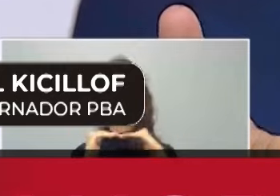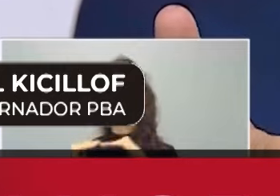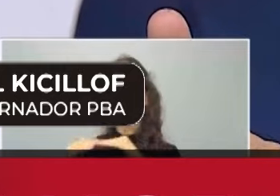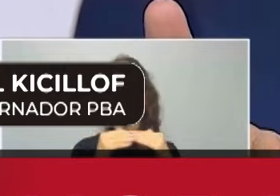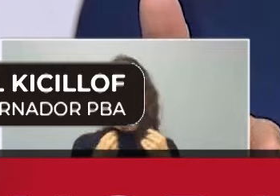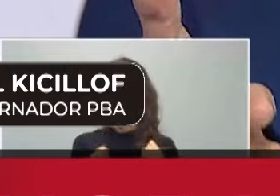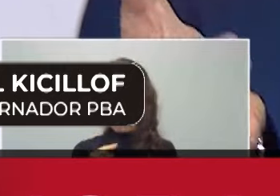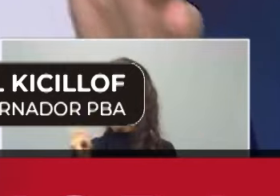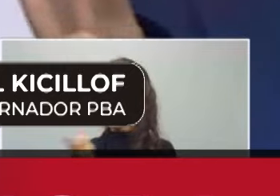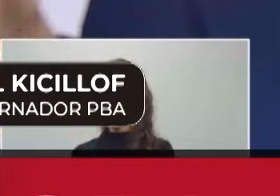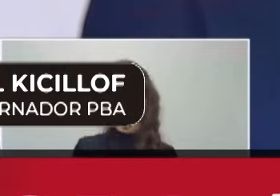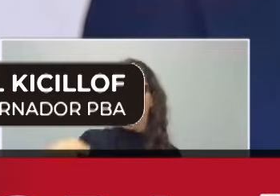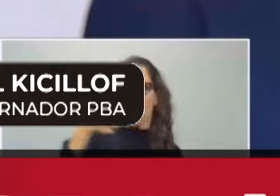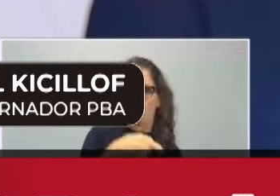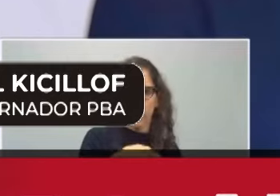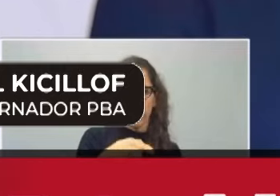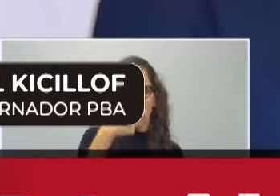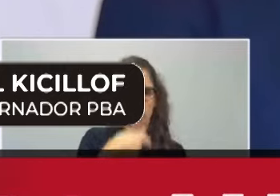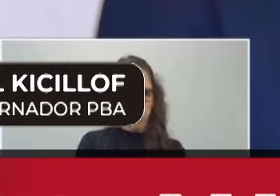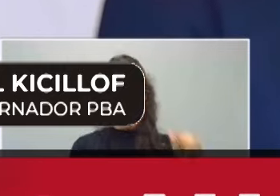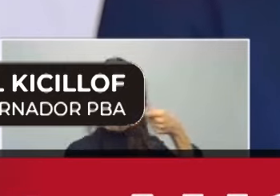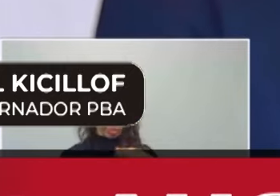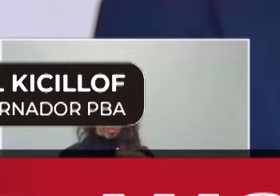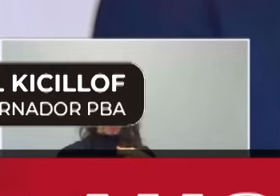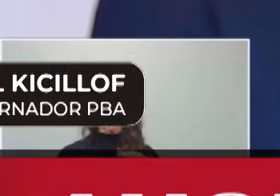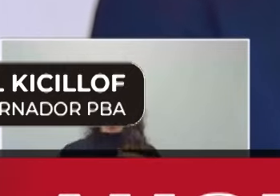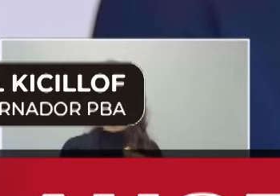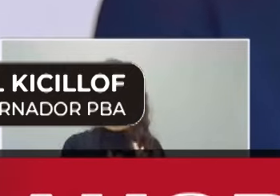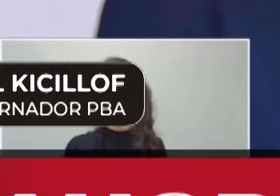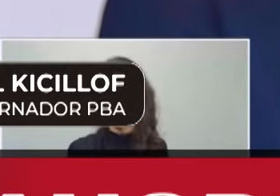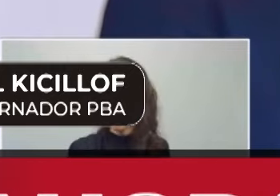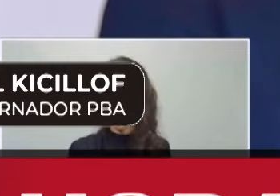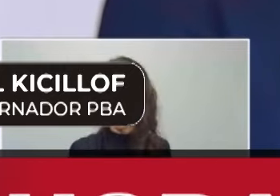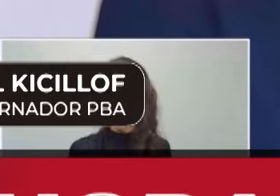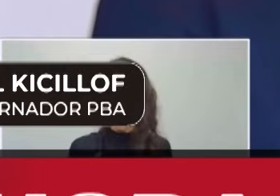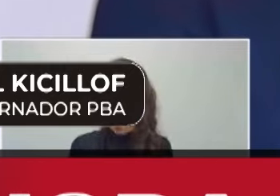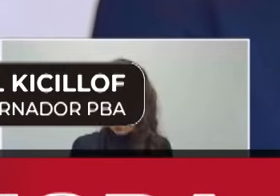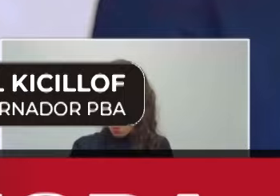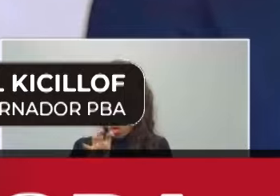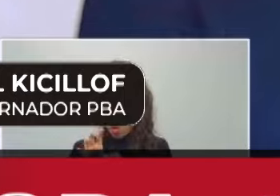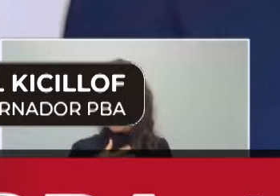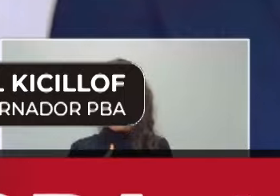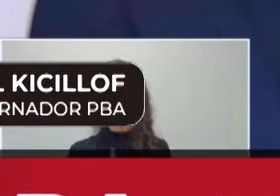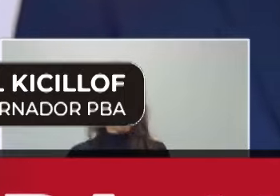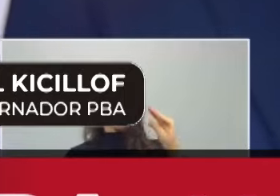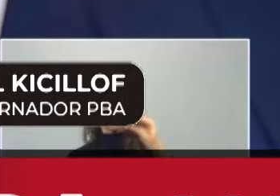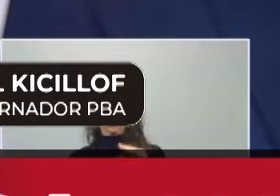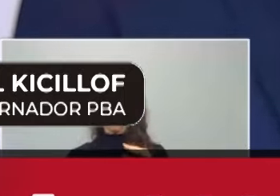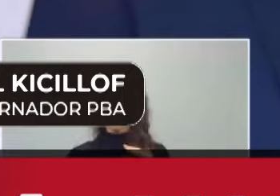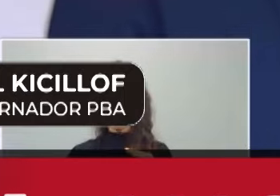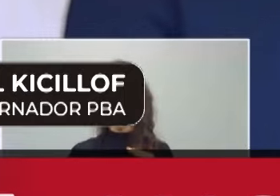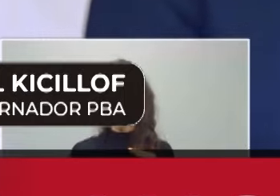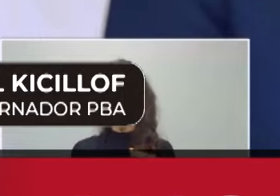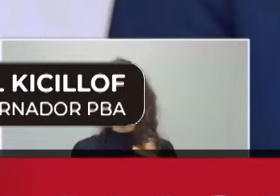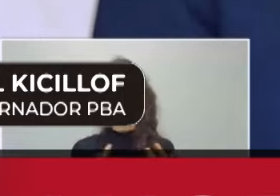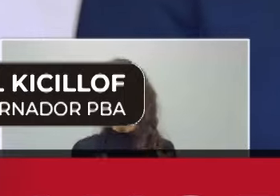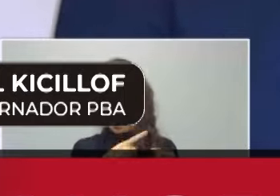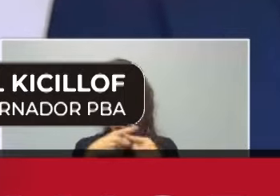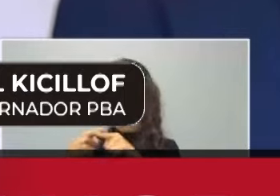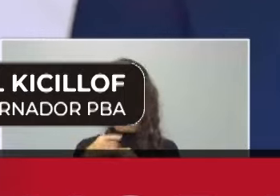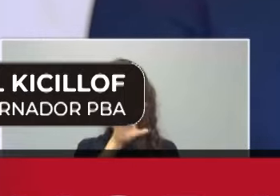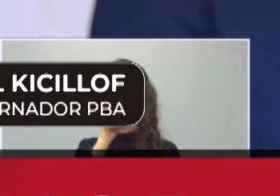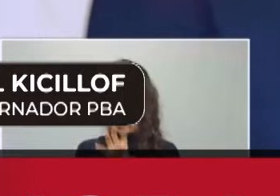de los recursos de la provincia y en los recursos que la provincia recibe de la masa